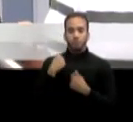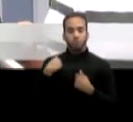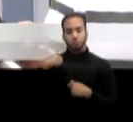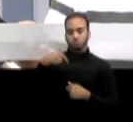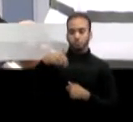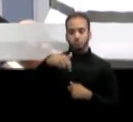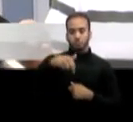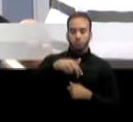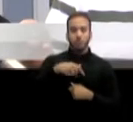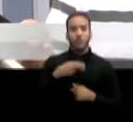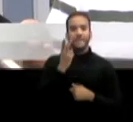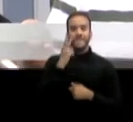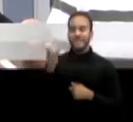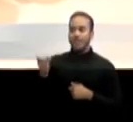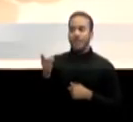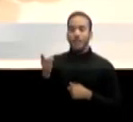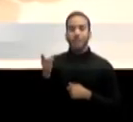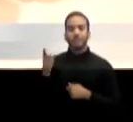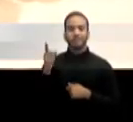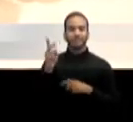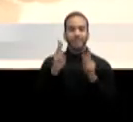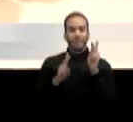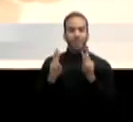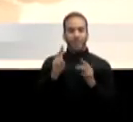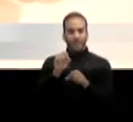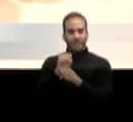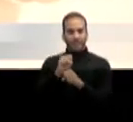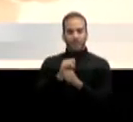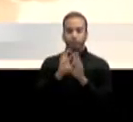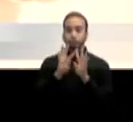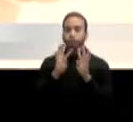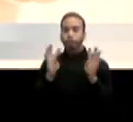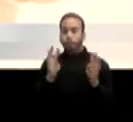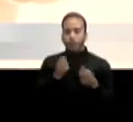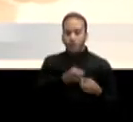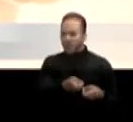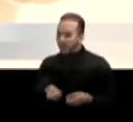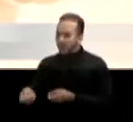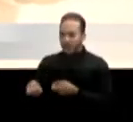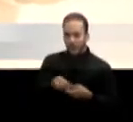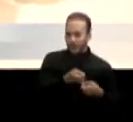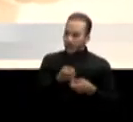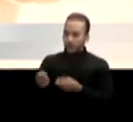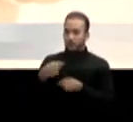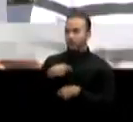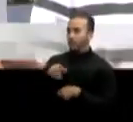manguera y les llamé la atención y ya hablé con otros empleados aquí para lo mismo.